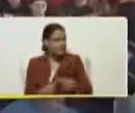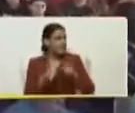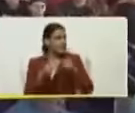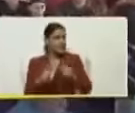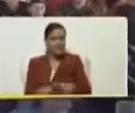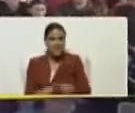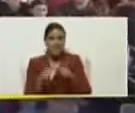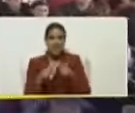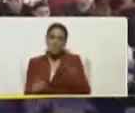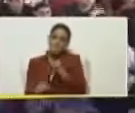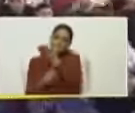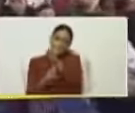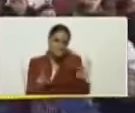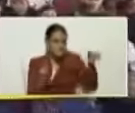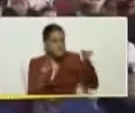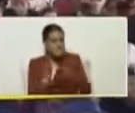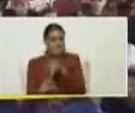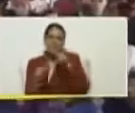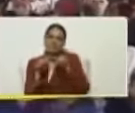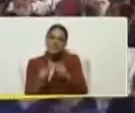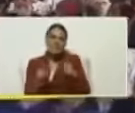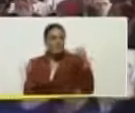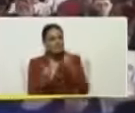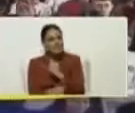sacan por el sótano y le entramos por la chimenea.